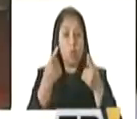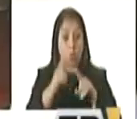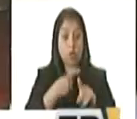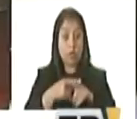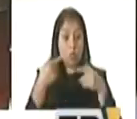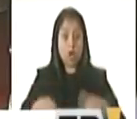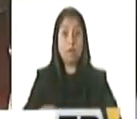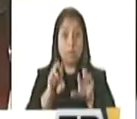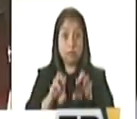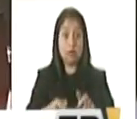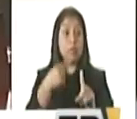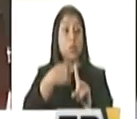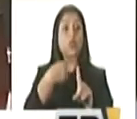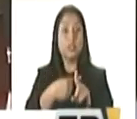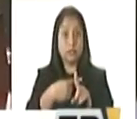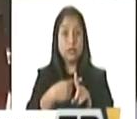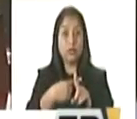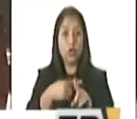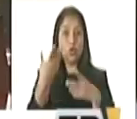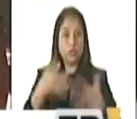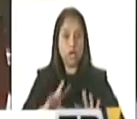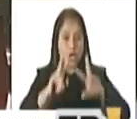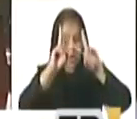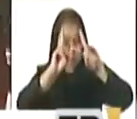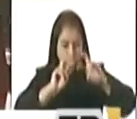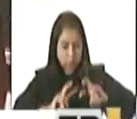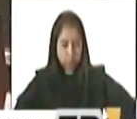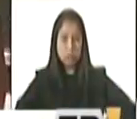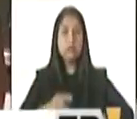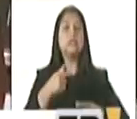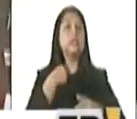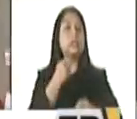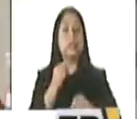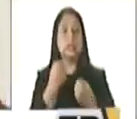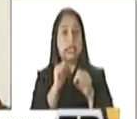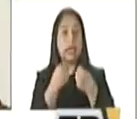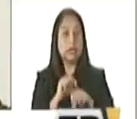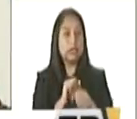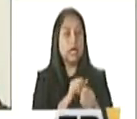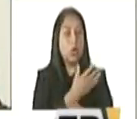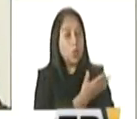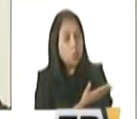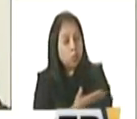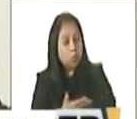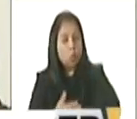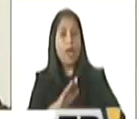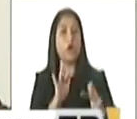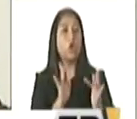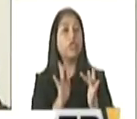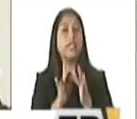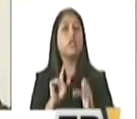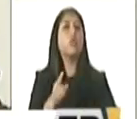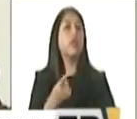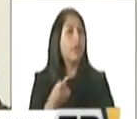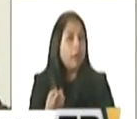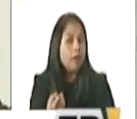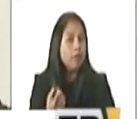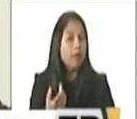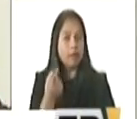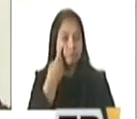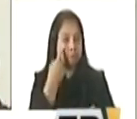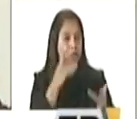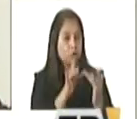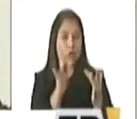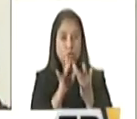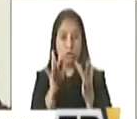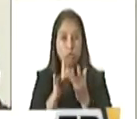como positiva, se le hace toda una historia con las personas que tuvo contacto. A esas personas con las que tuvo contacto